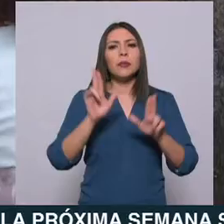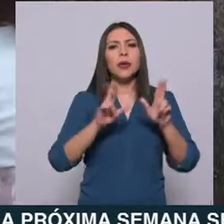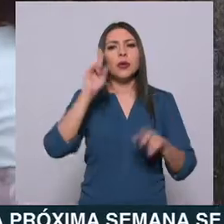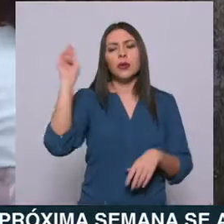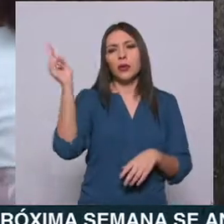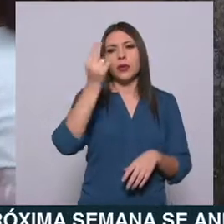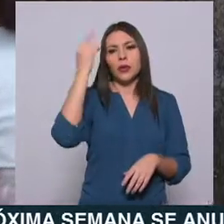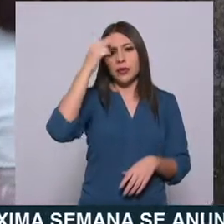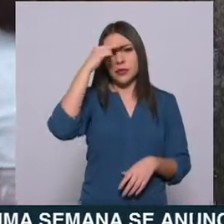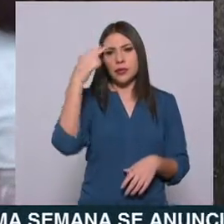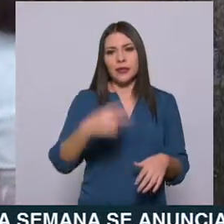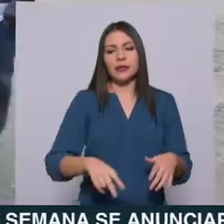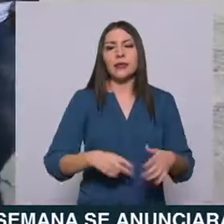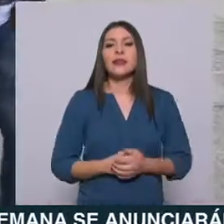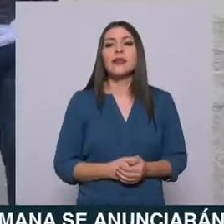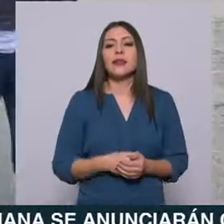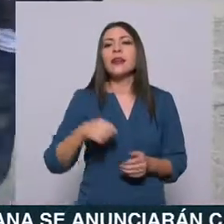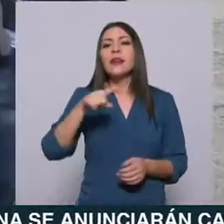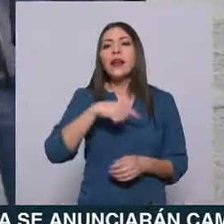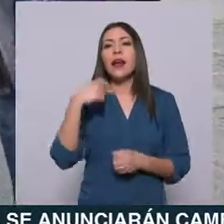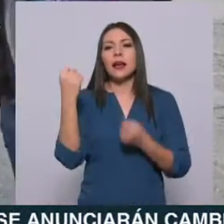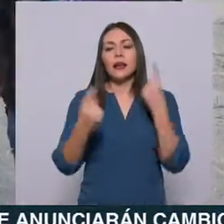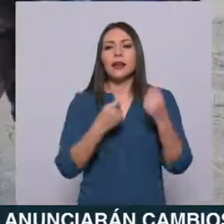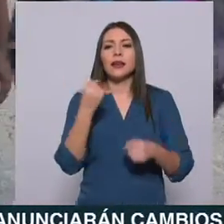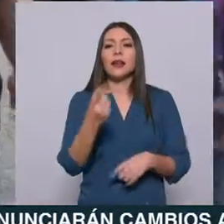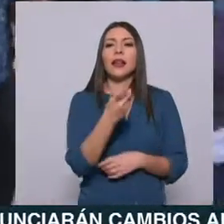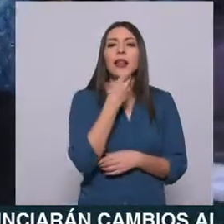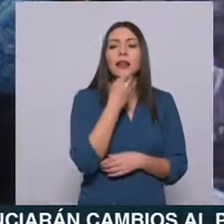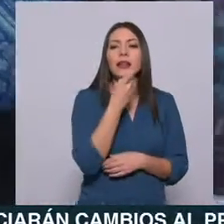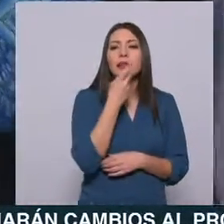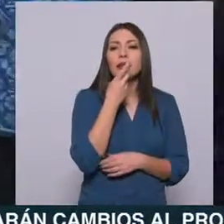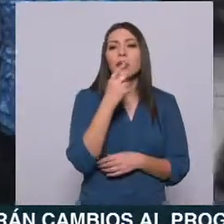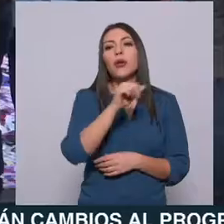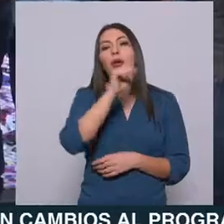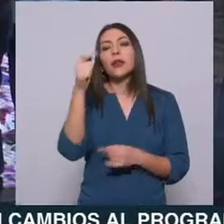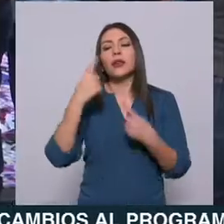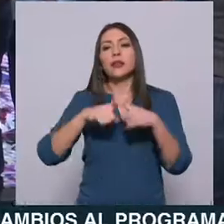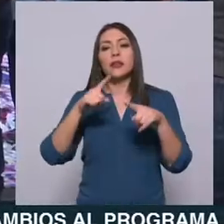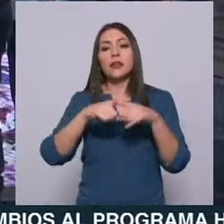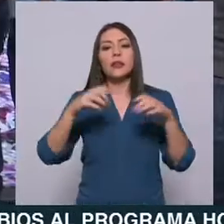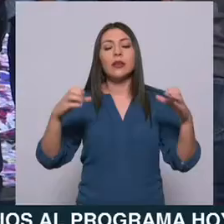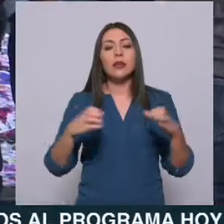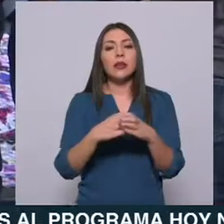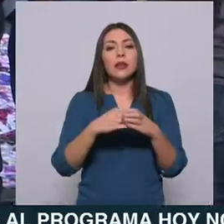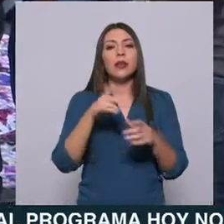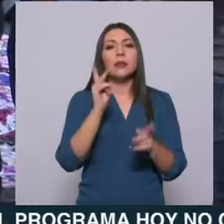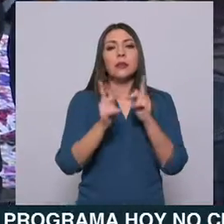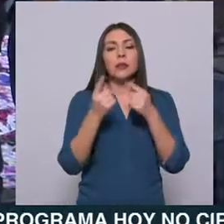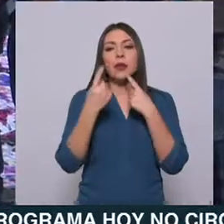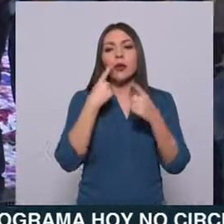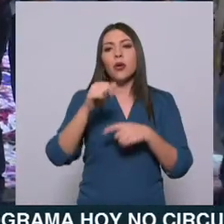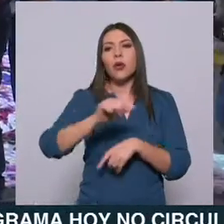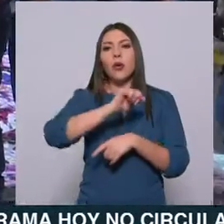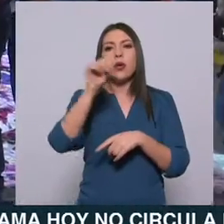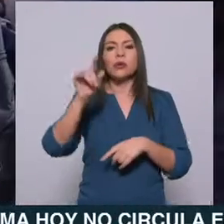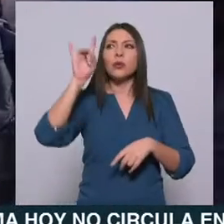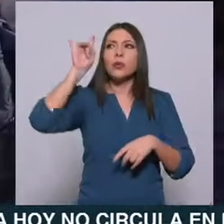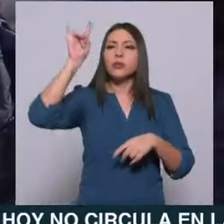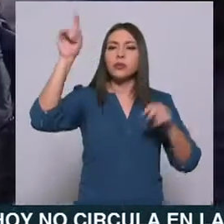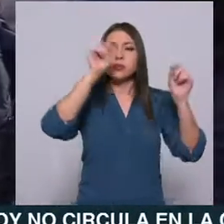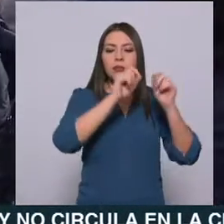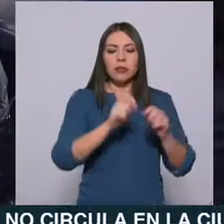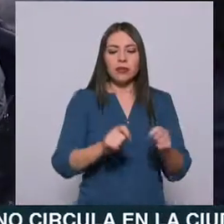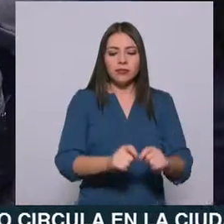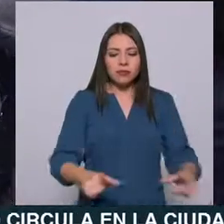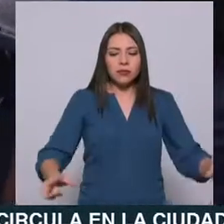Algunos aprovecharon el tiempo y desayunaron, otros platicaron con colegas de otras secciones y otro grupo tendió mantas para poner en venta